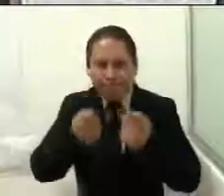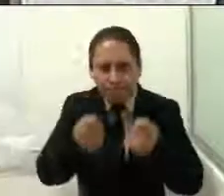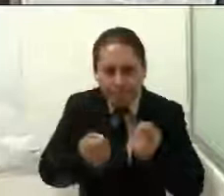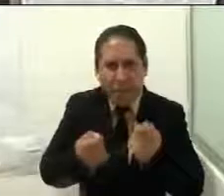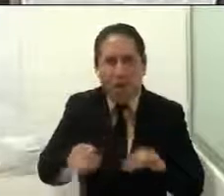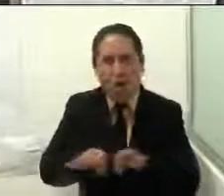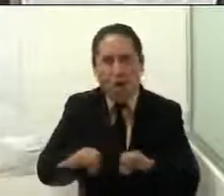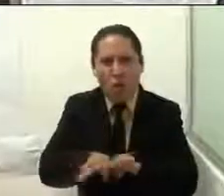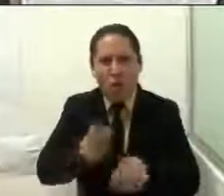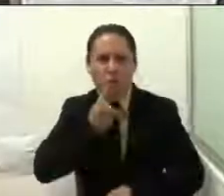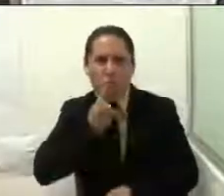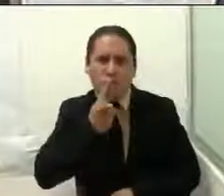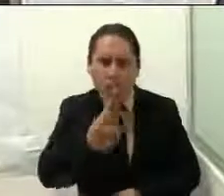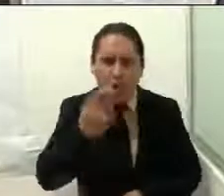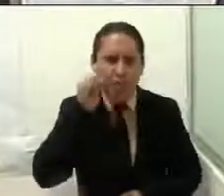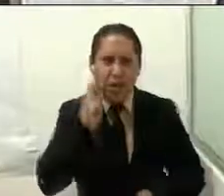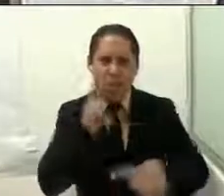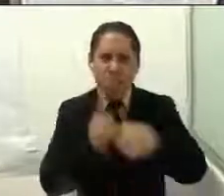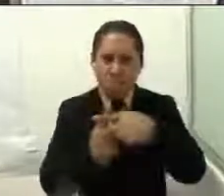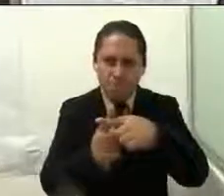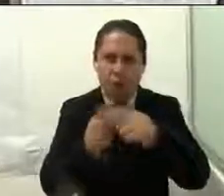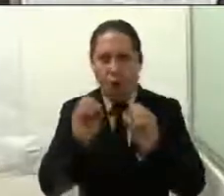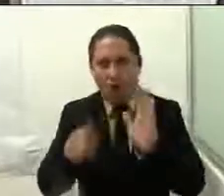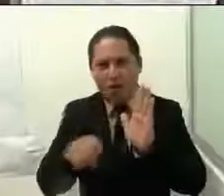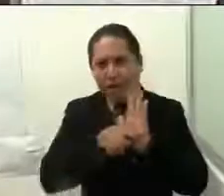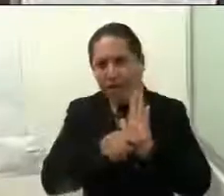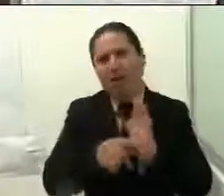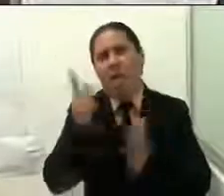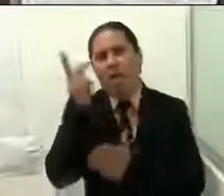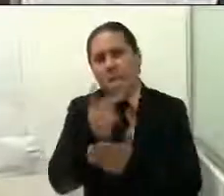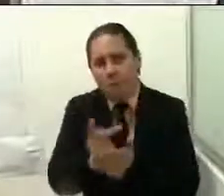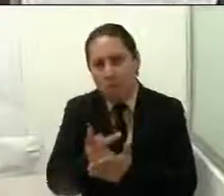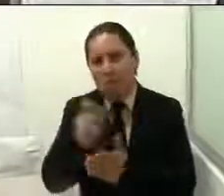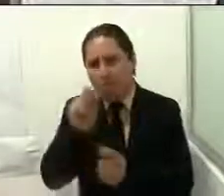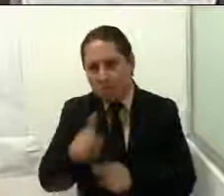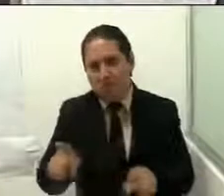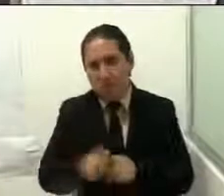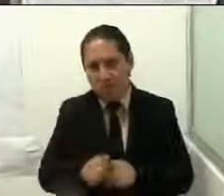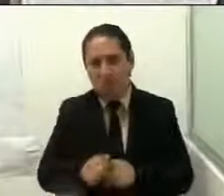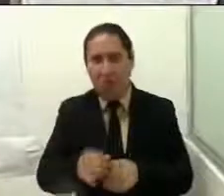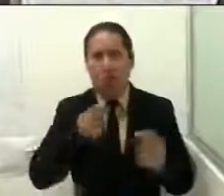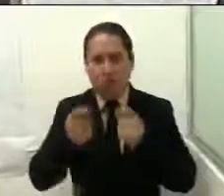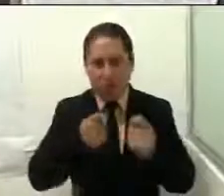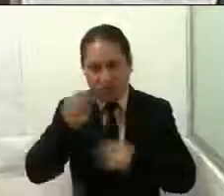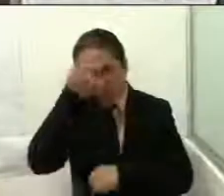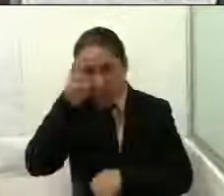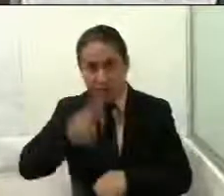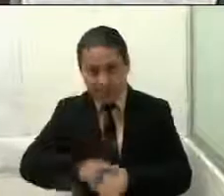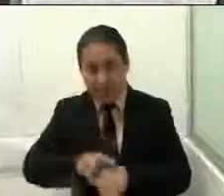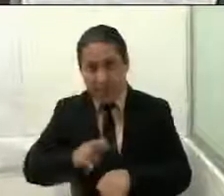resultados que ustedes han logrado en todos estos programas o sea de concurrencia que manejan las secretarías que